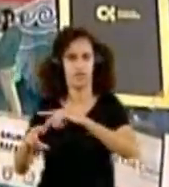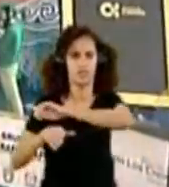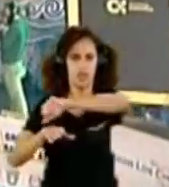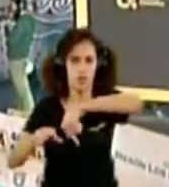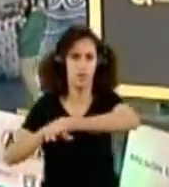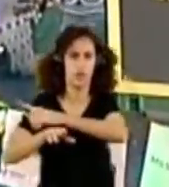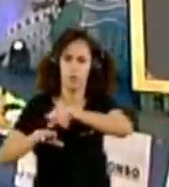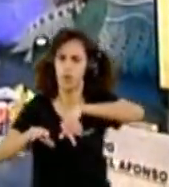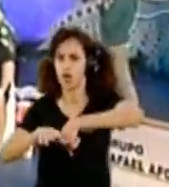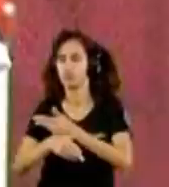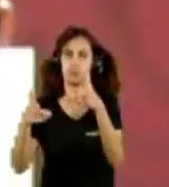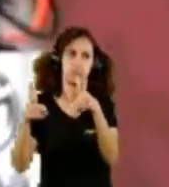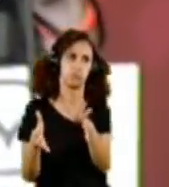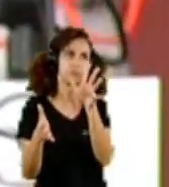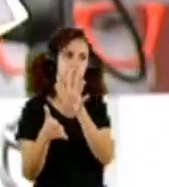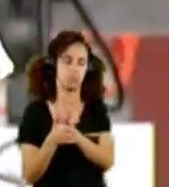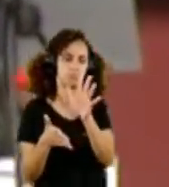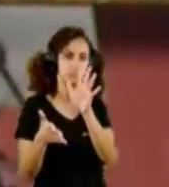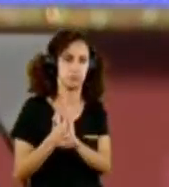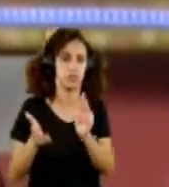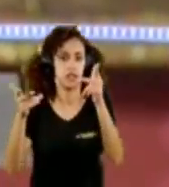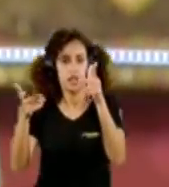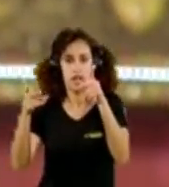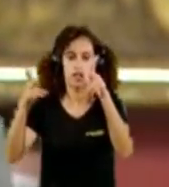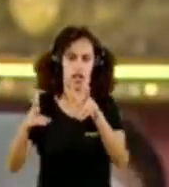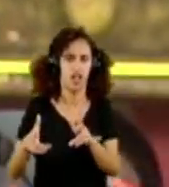cualquier hobby. En ella se pasa muy